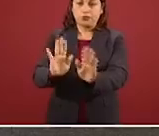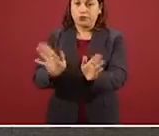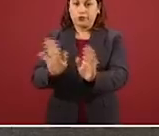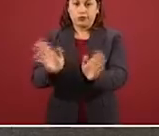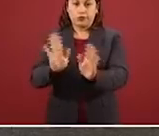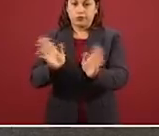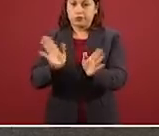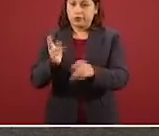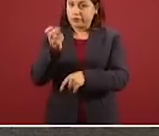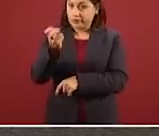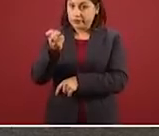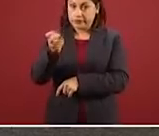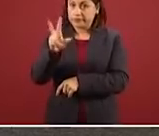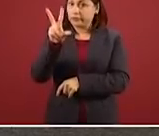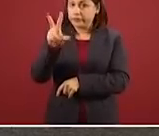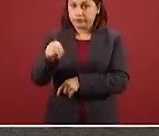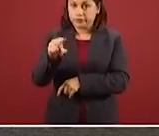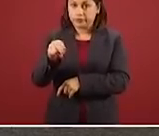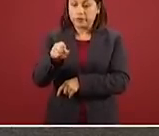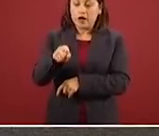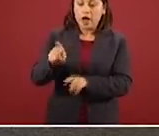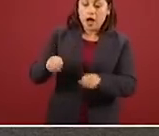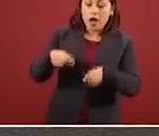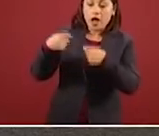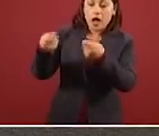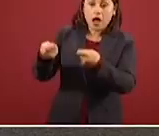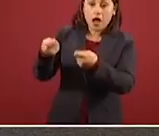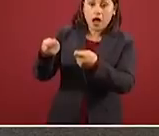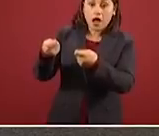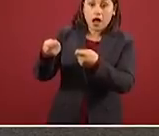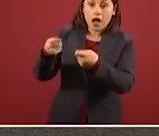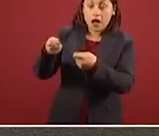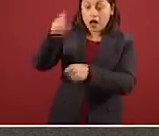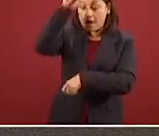que no se trata de cerrar ninguna mina,